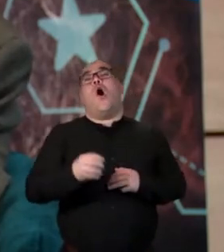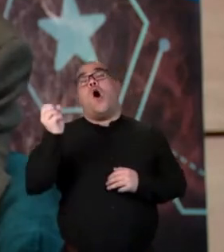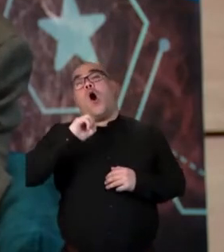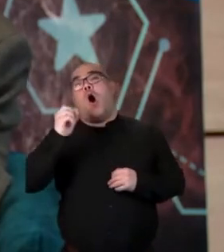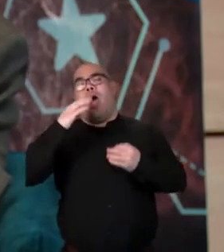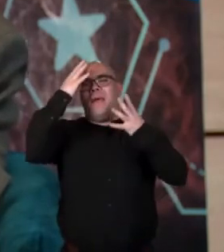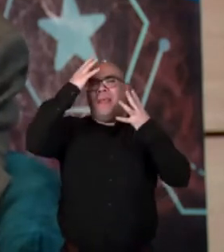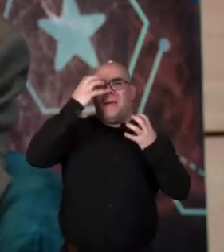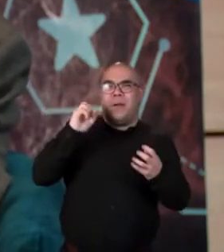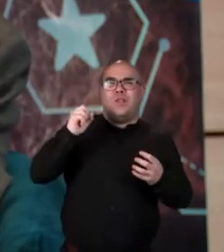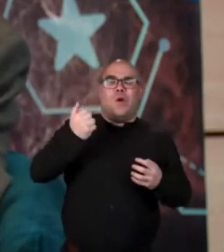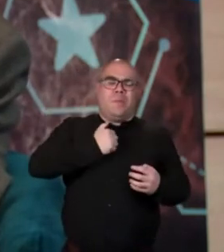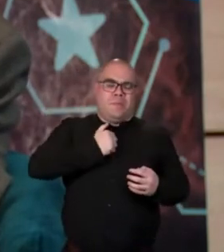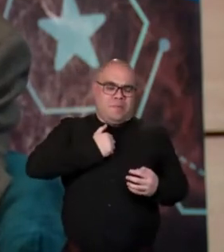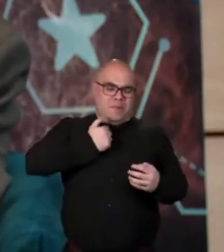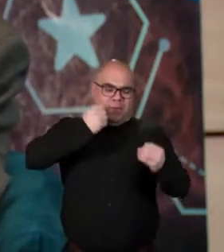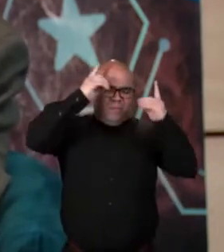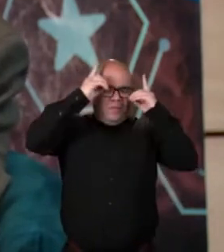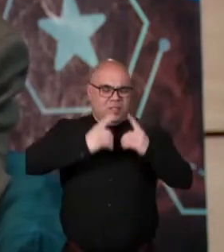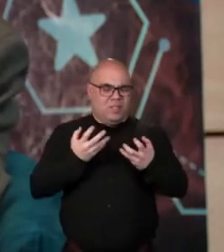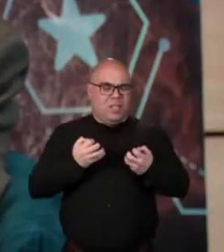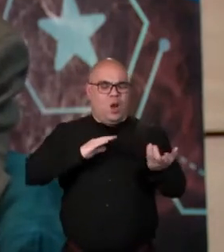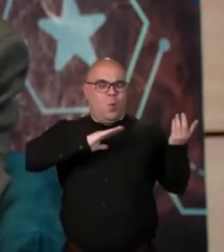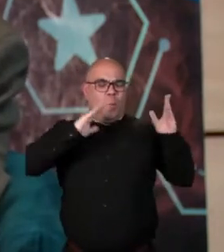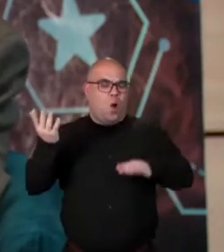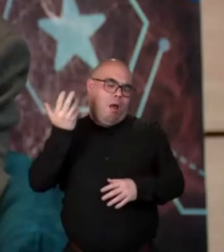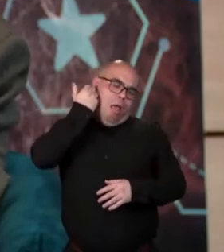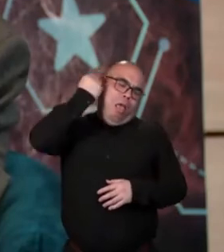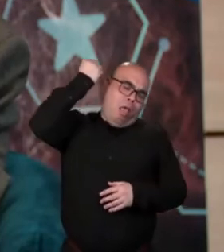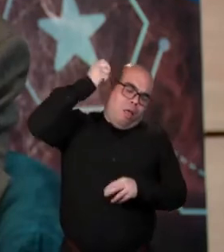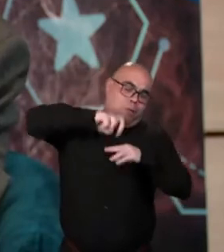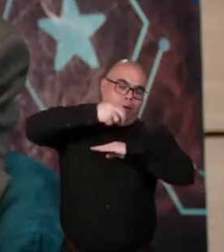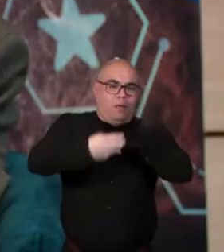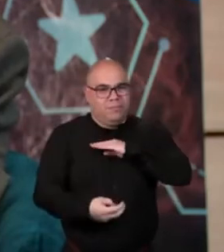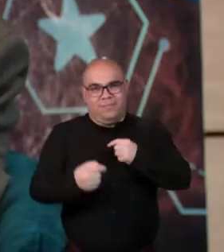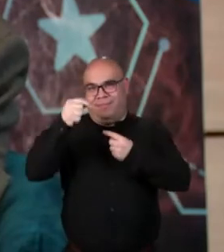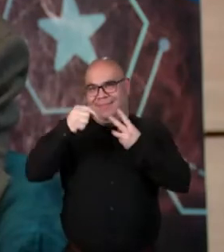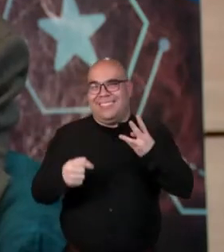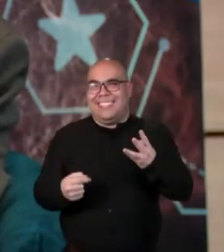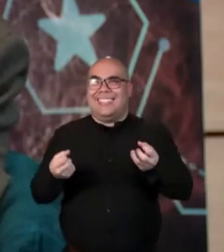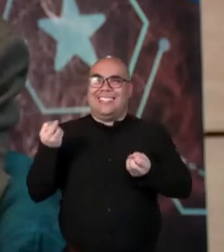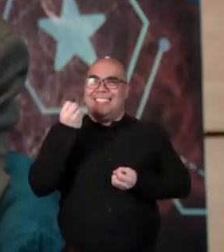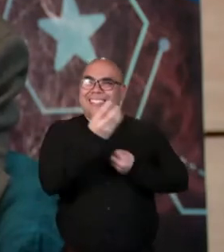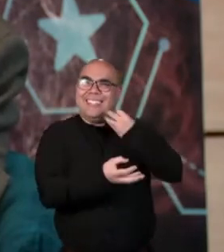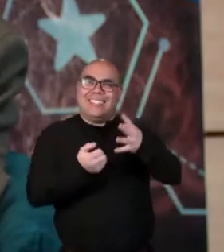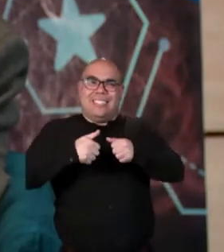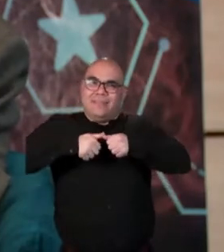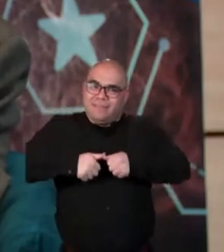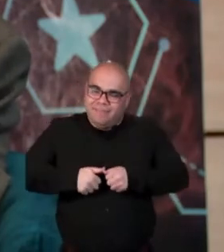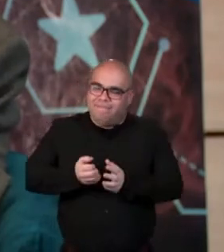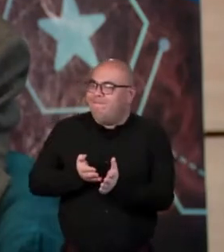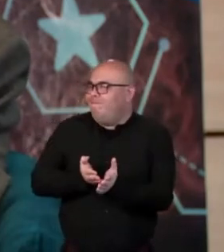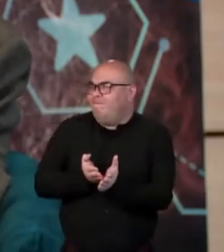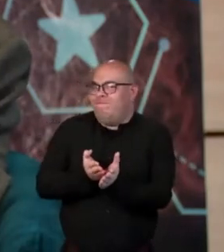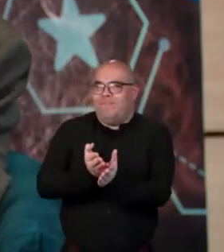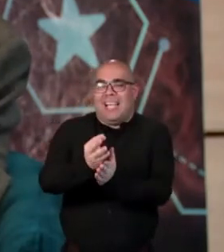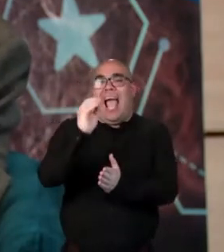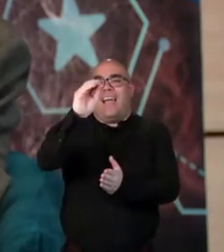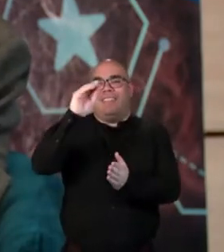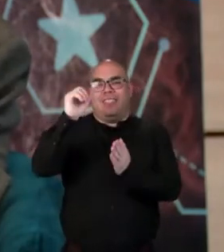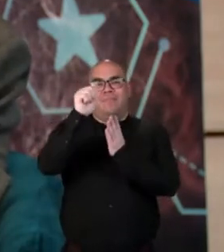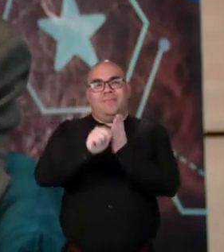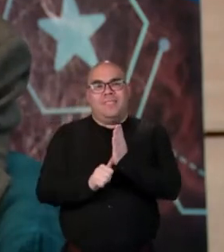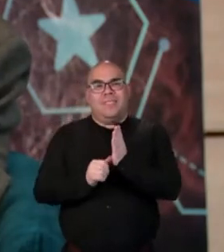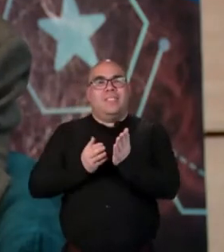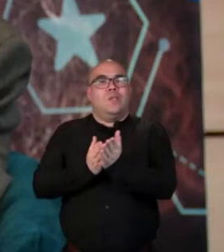de suicidio y retos familiares personales que tienen las personas pues llegaron para quedarse llegaron para quedarse porque nuestras nuevas generaciones